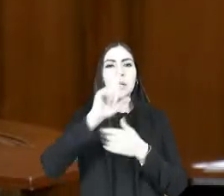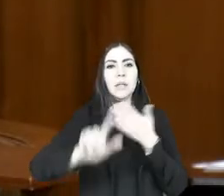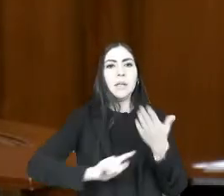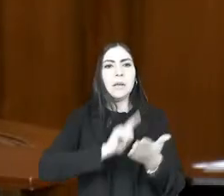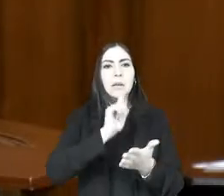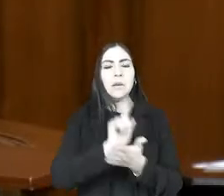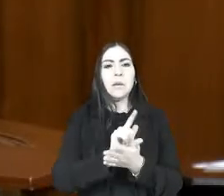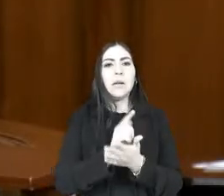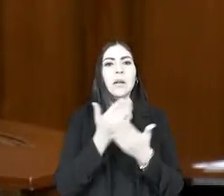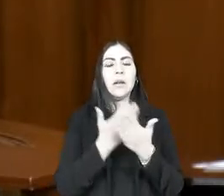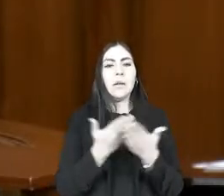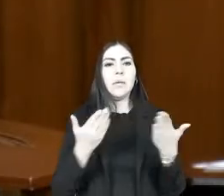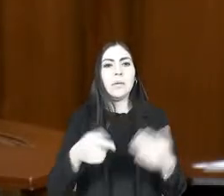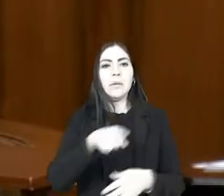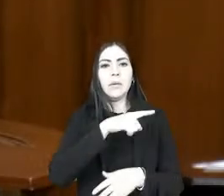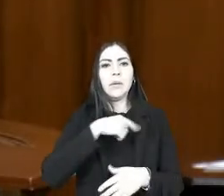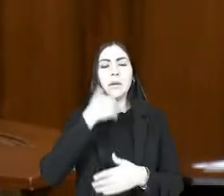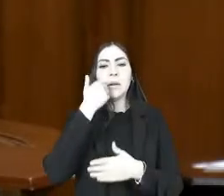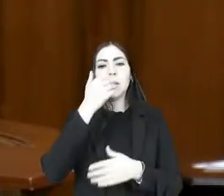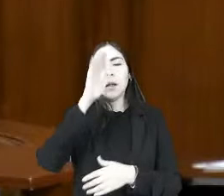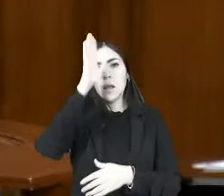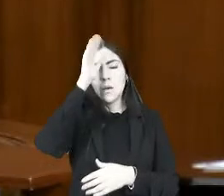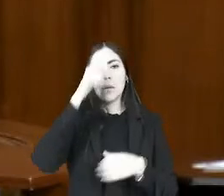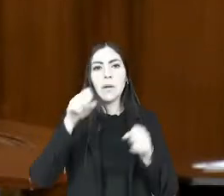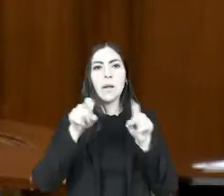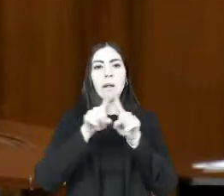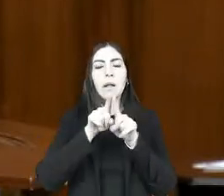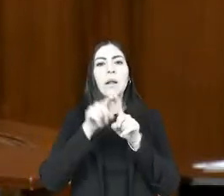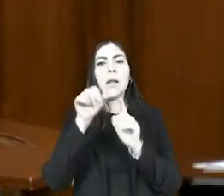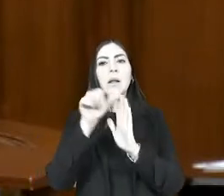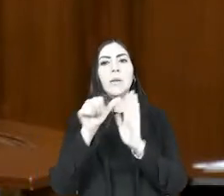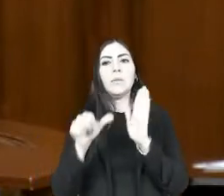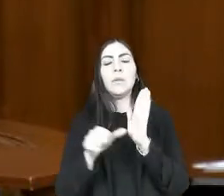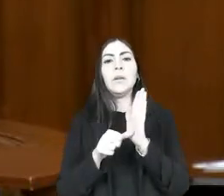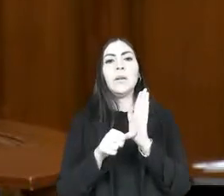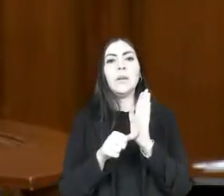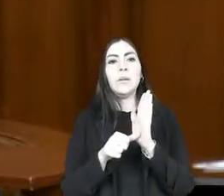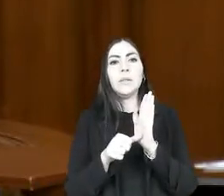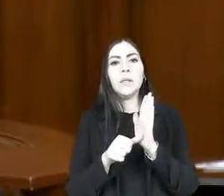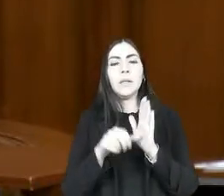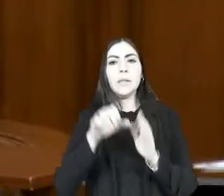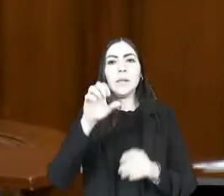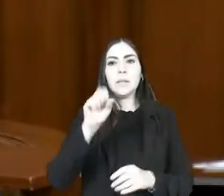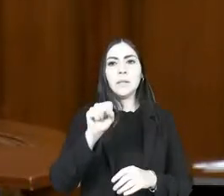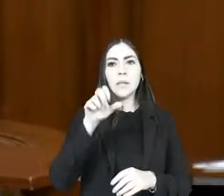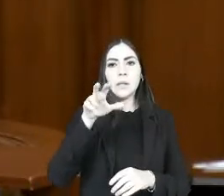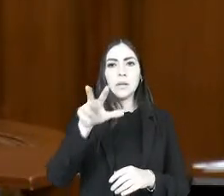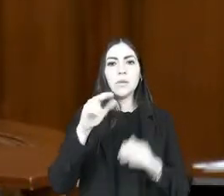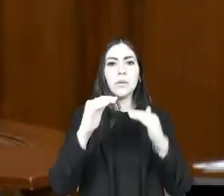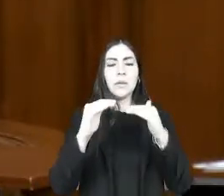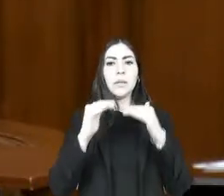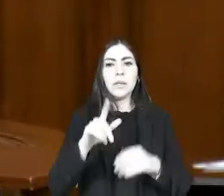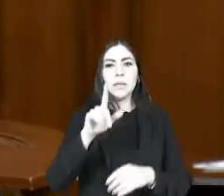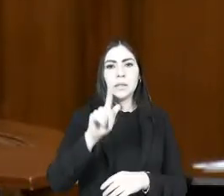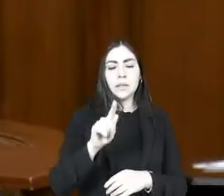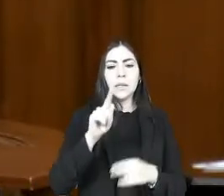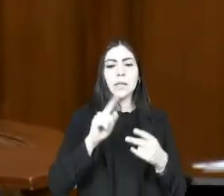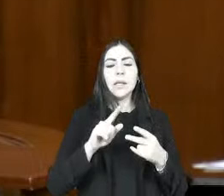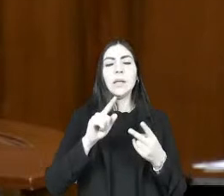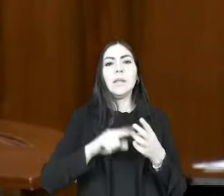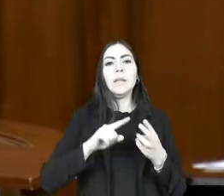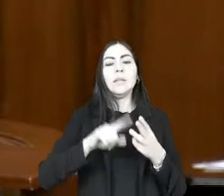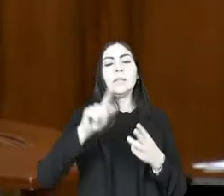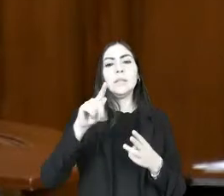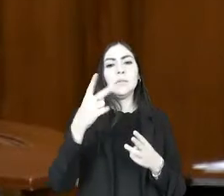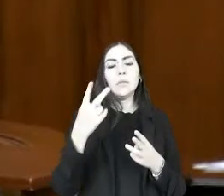nos permitimos, con fundamento en lo establecido de los artículos 68, 70, 72 y